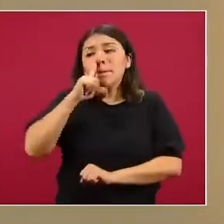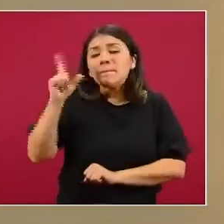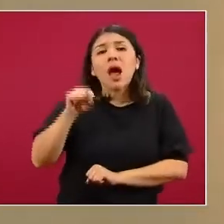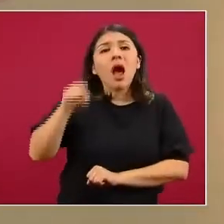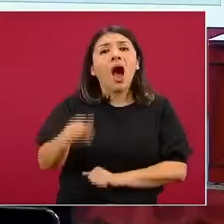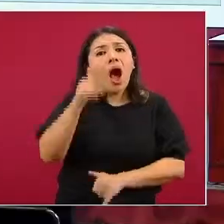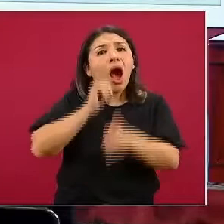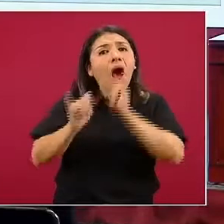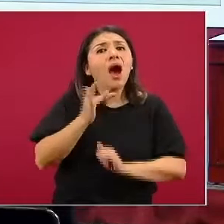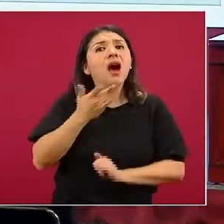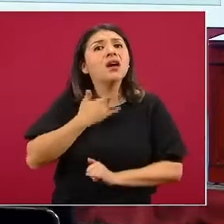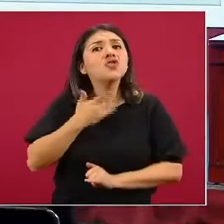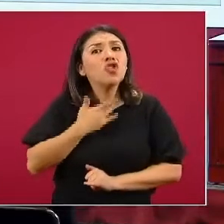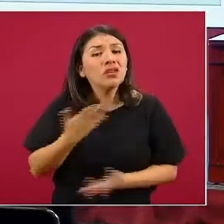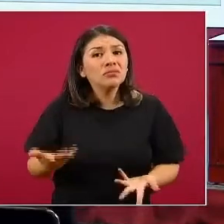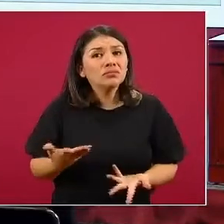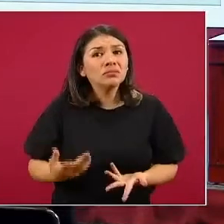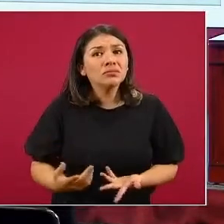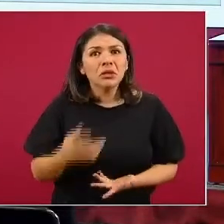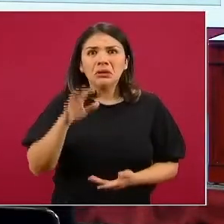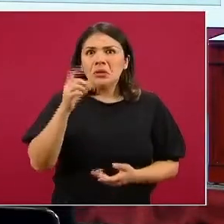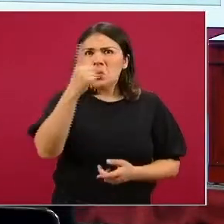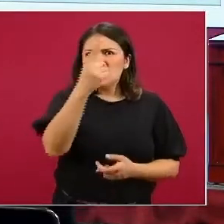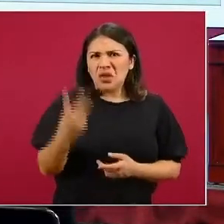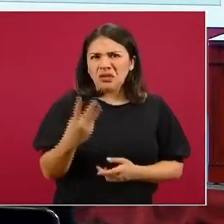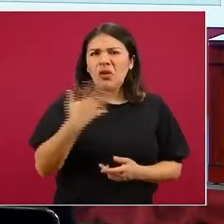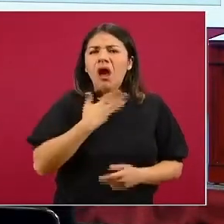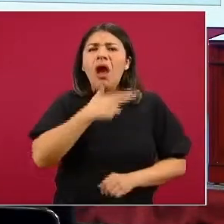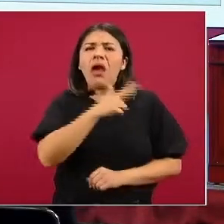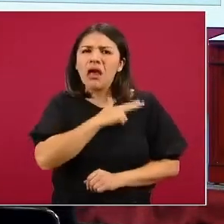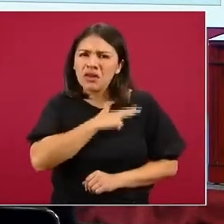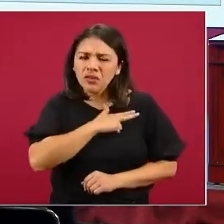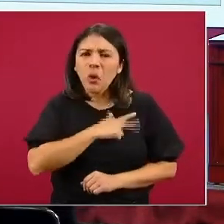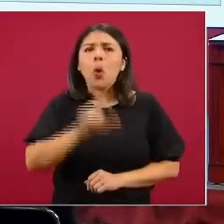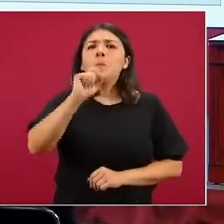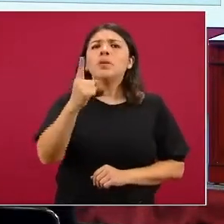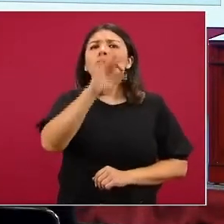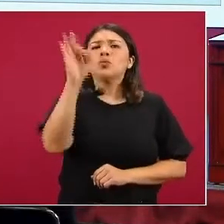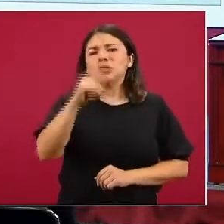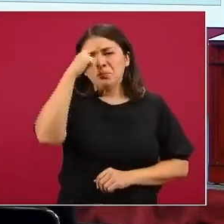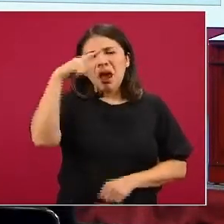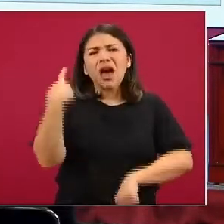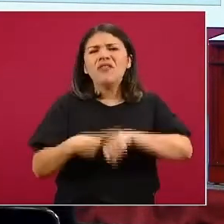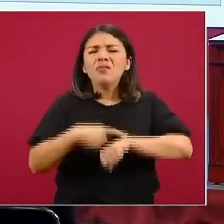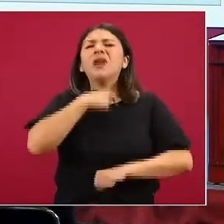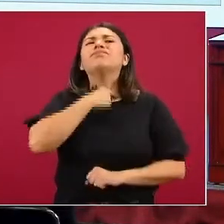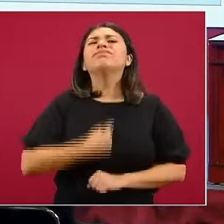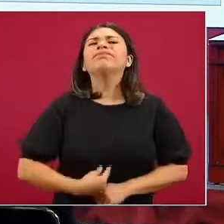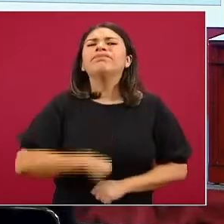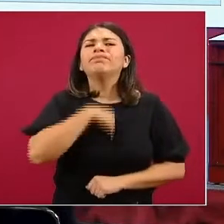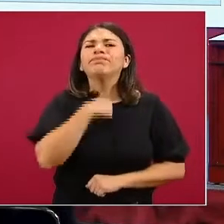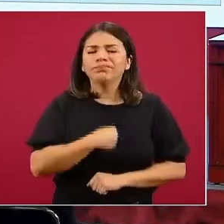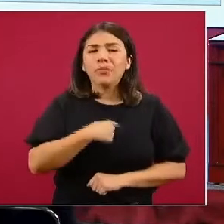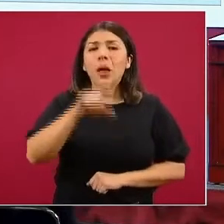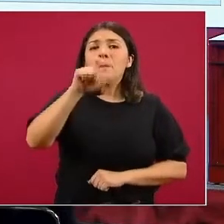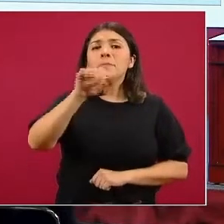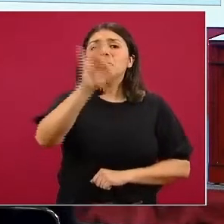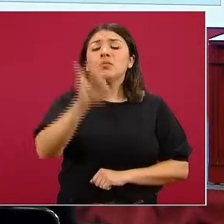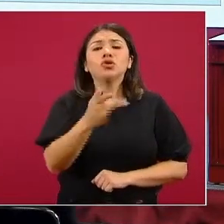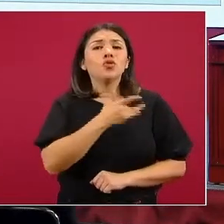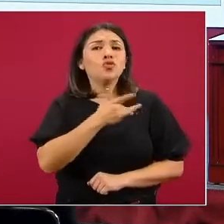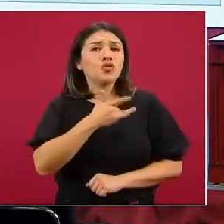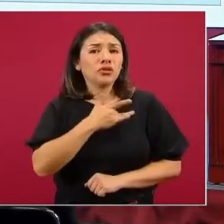alcohol. Tenemos casi 1/3 por lesiones, 21% por enfermedades del tracto digestivo, 20% del